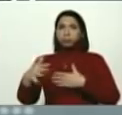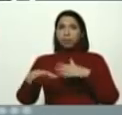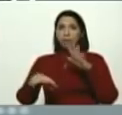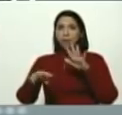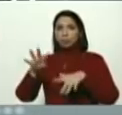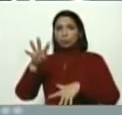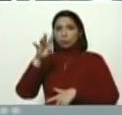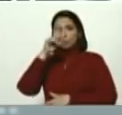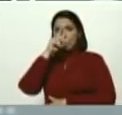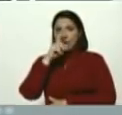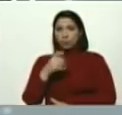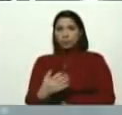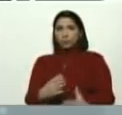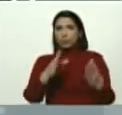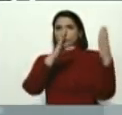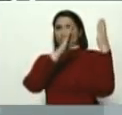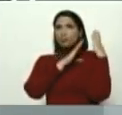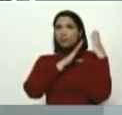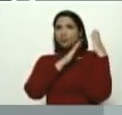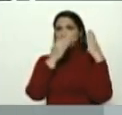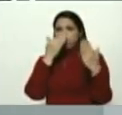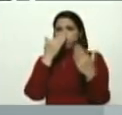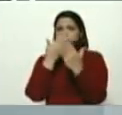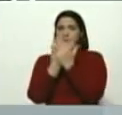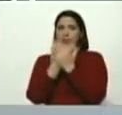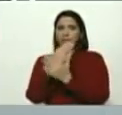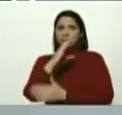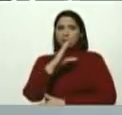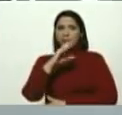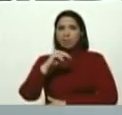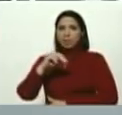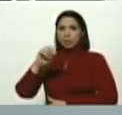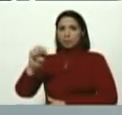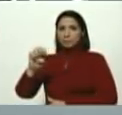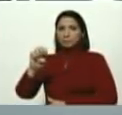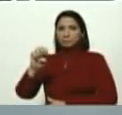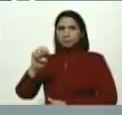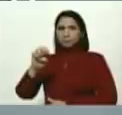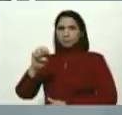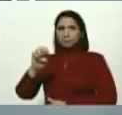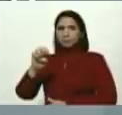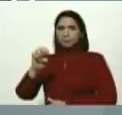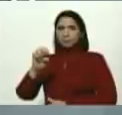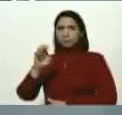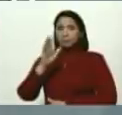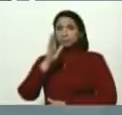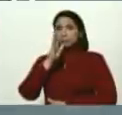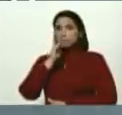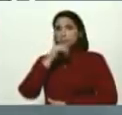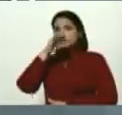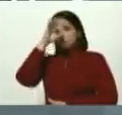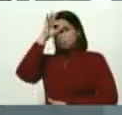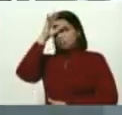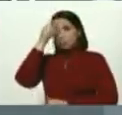14 años estuvo al frente de este organismo electoral, no sé cuántas elecciones